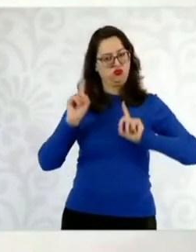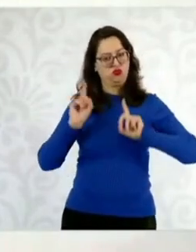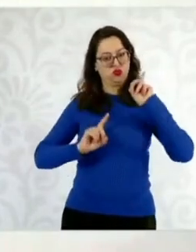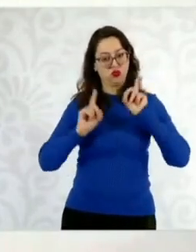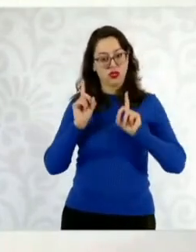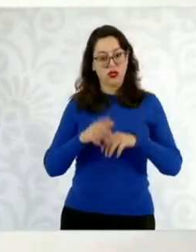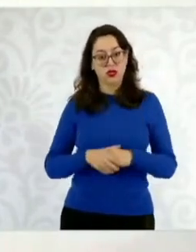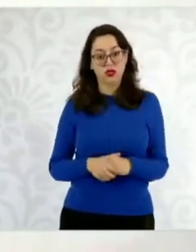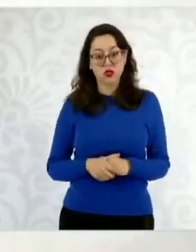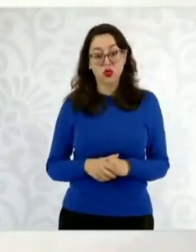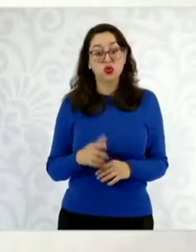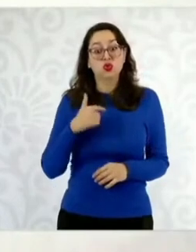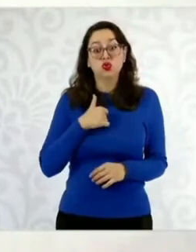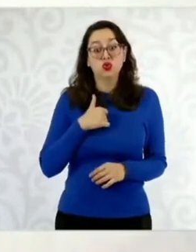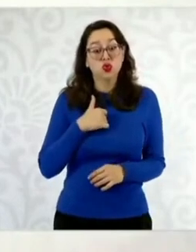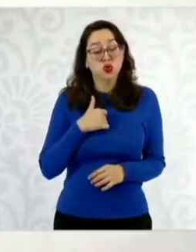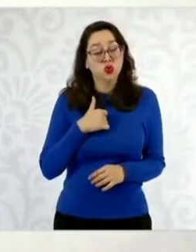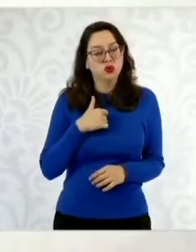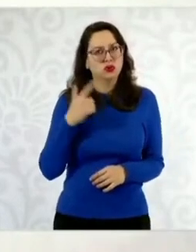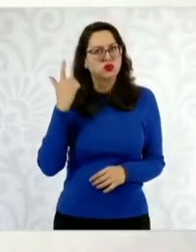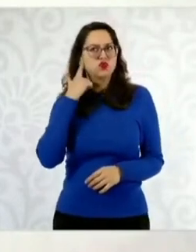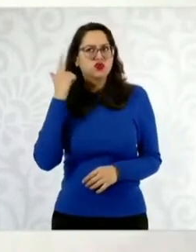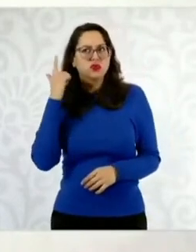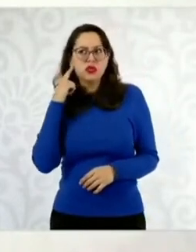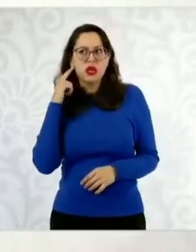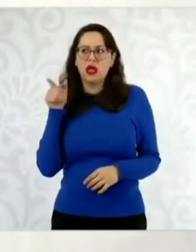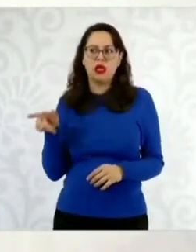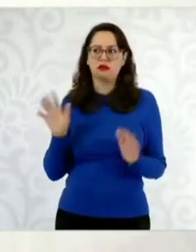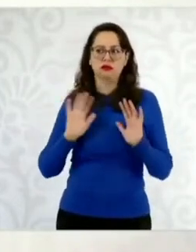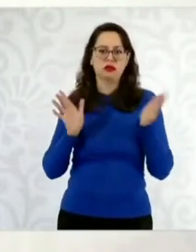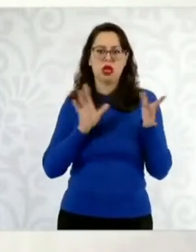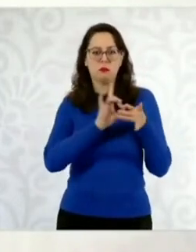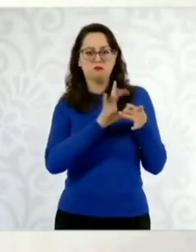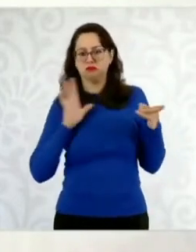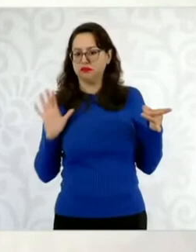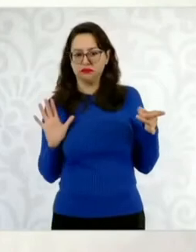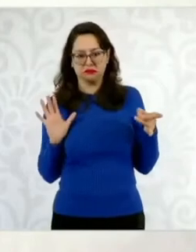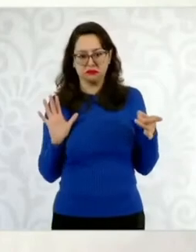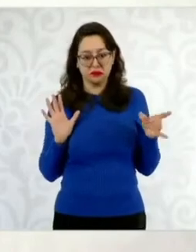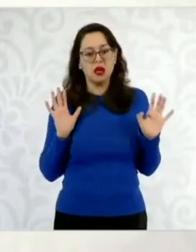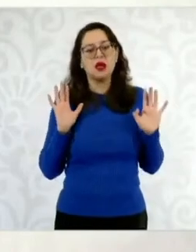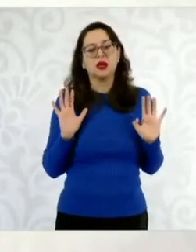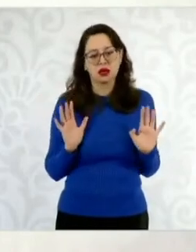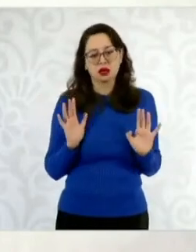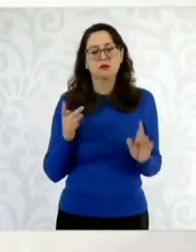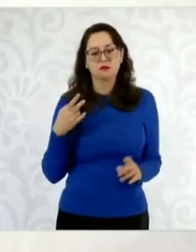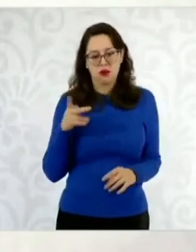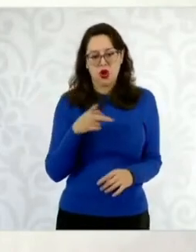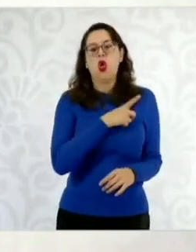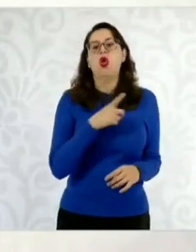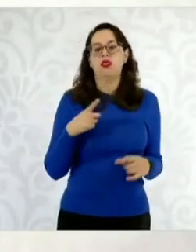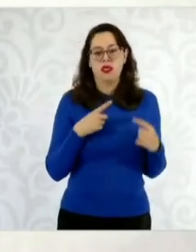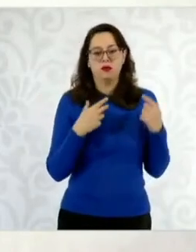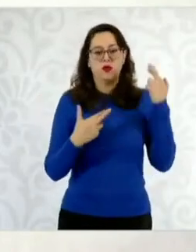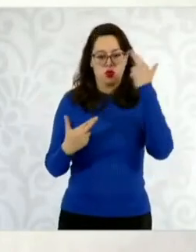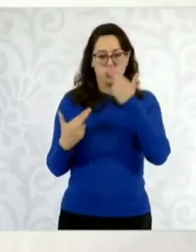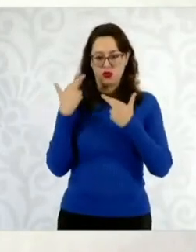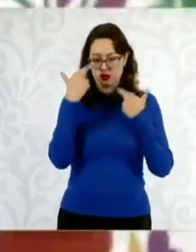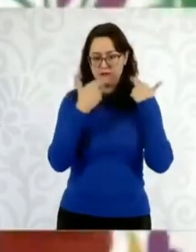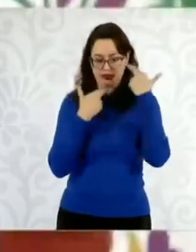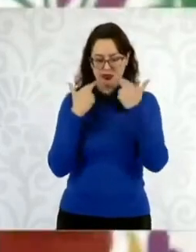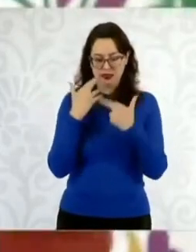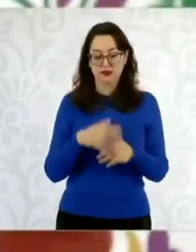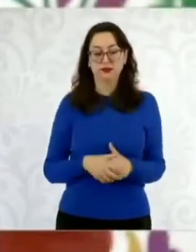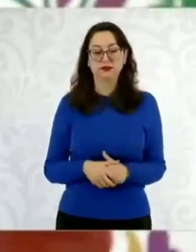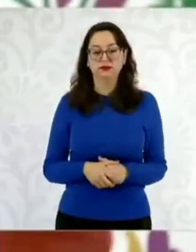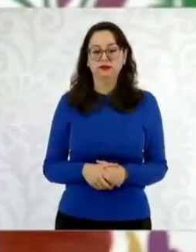Hasta donde yo sabía, creo que ya no tenía acciones, pero hay que revisarlo para tener la certeza y poderlo informar.